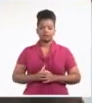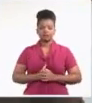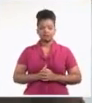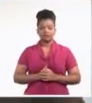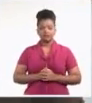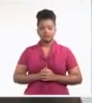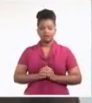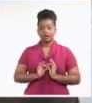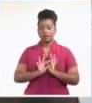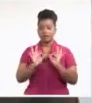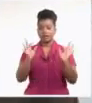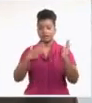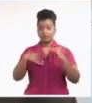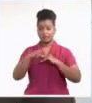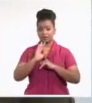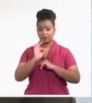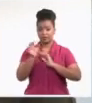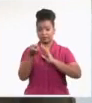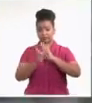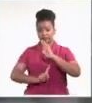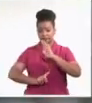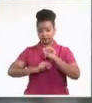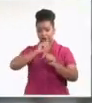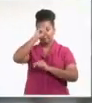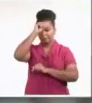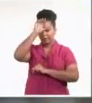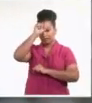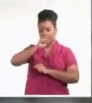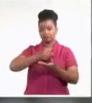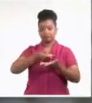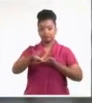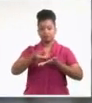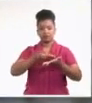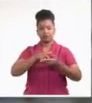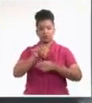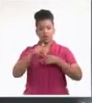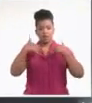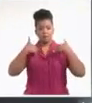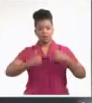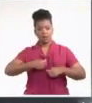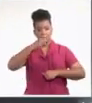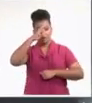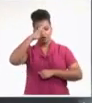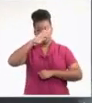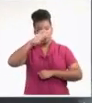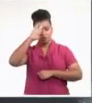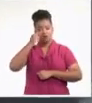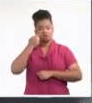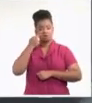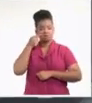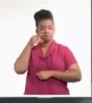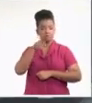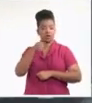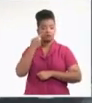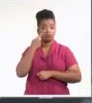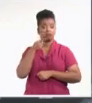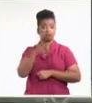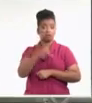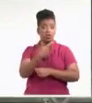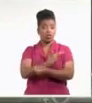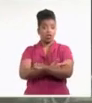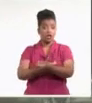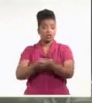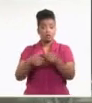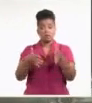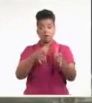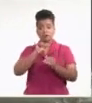del Ministerio de Energía y Minas, del Comercio Exterior y el embajador de México en Cuba acudieron a recibir la valiosa carga, calculada en